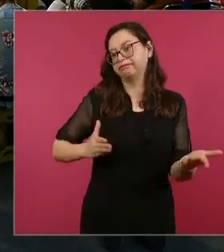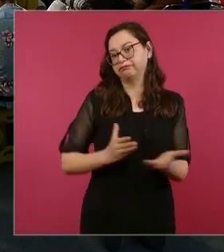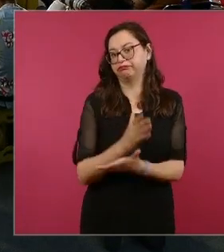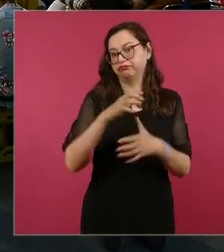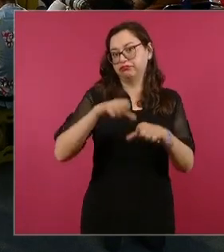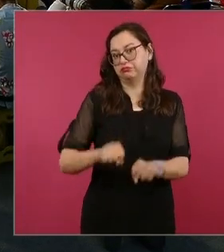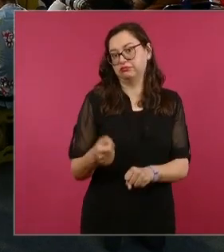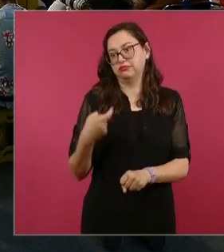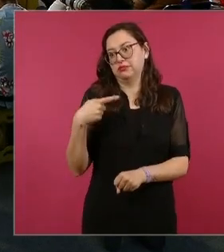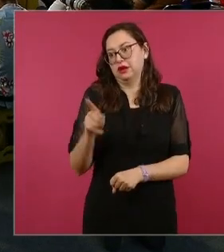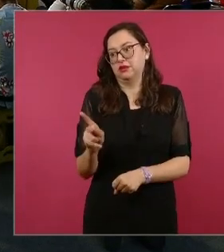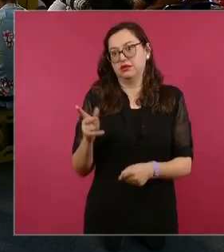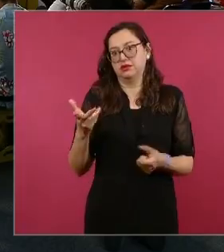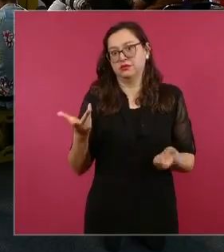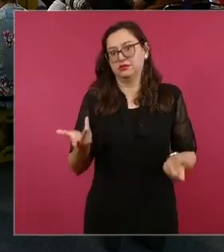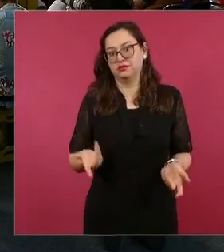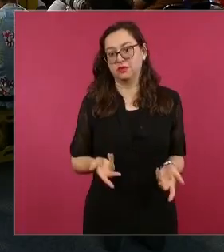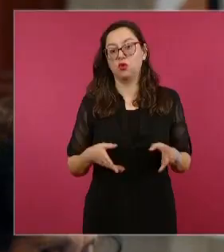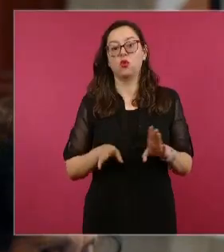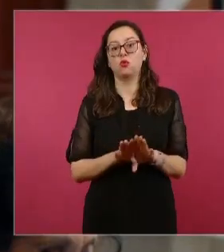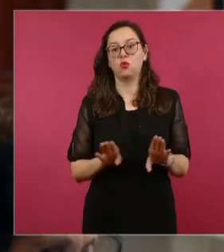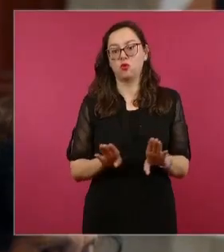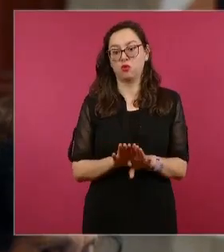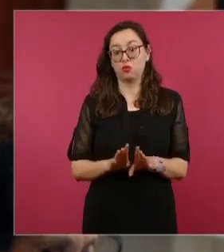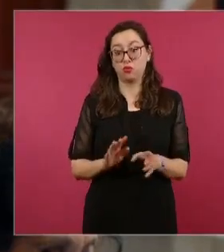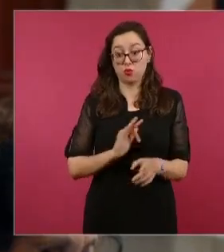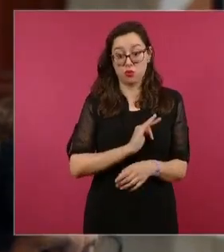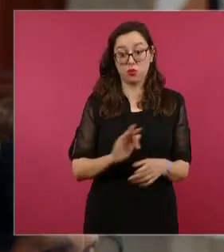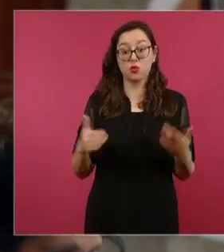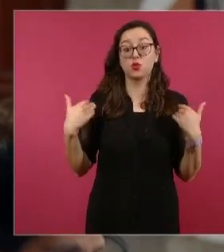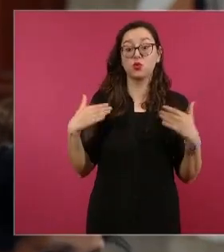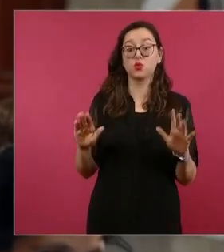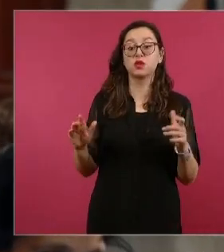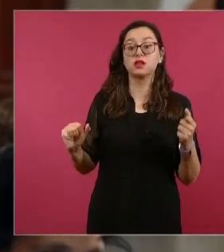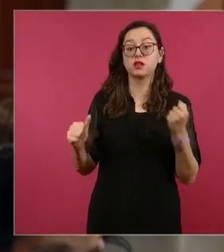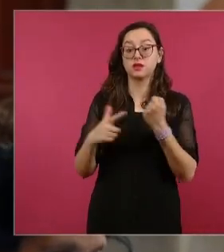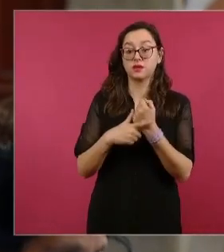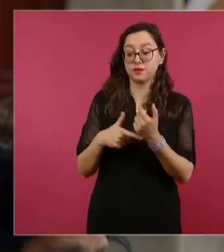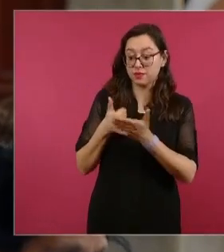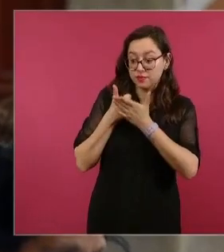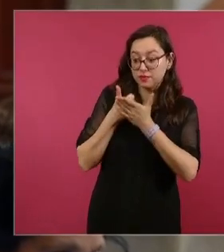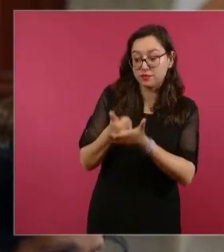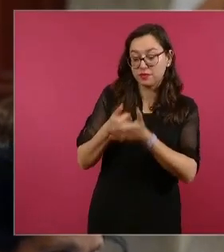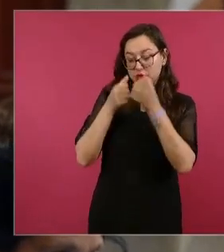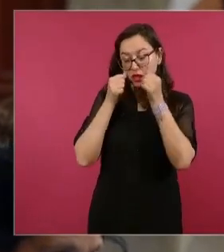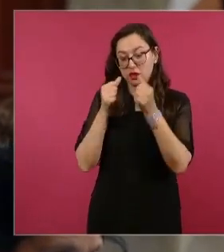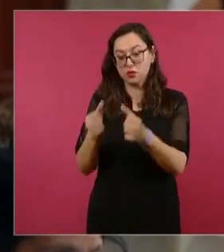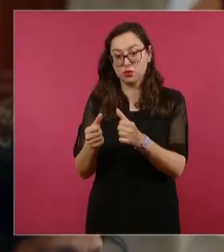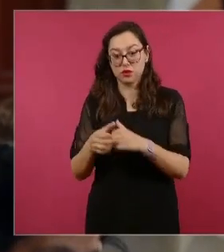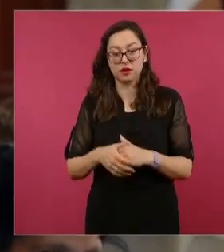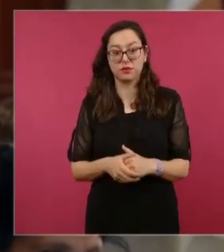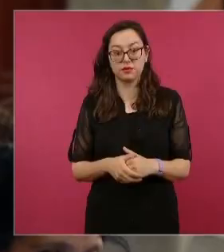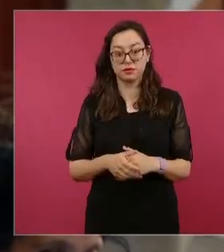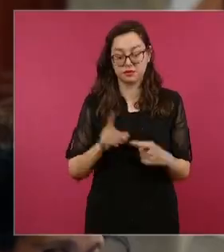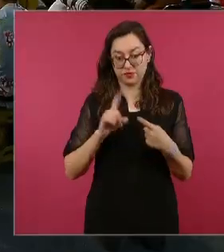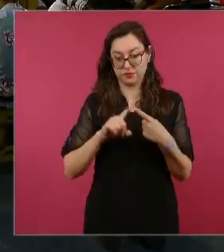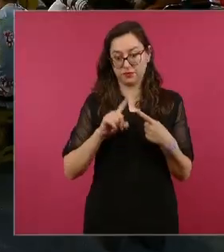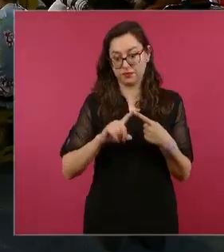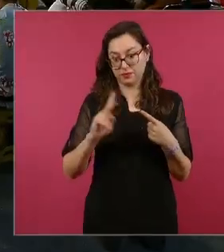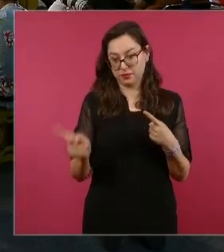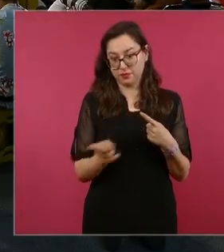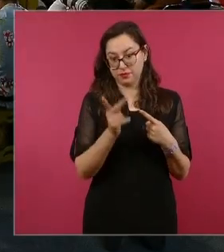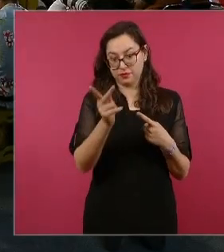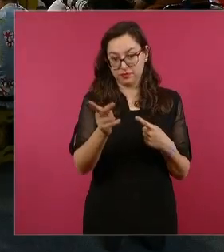qué acompañamiento se le puede dar desde el gobierno federal y saber si se les puede ayudar a estas personas, presidente. Esa es mi primera